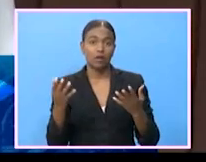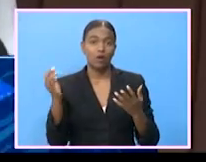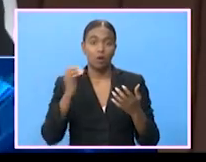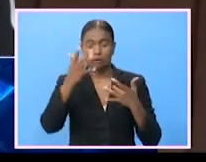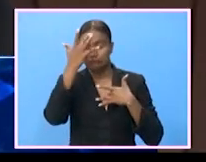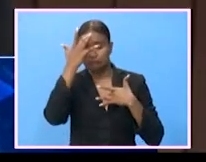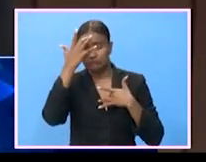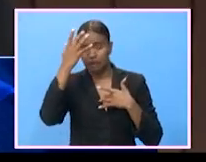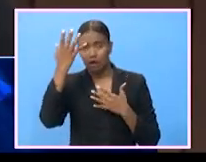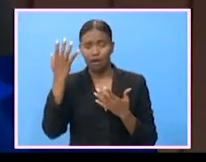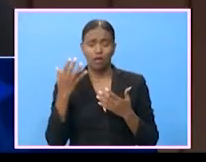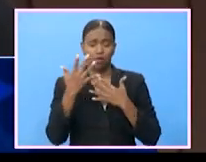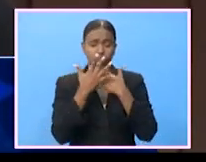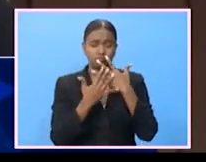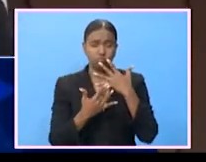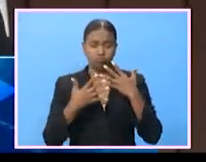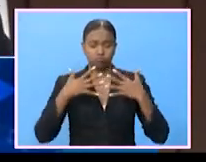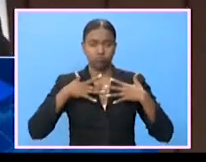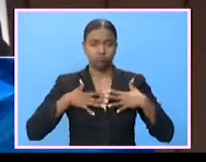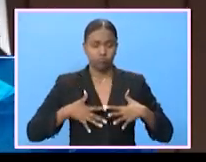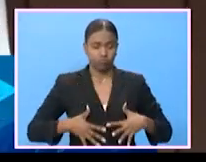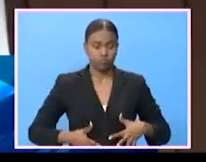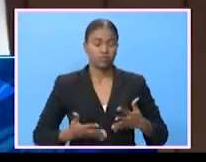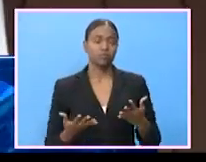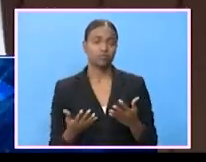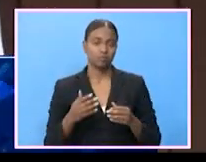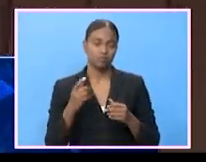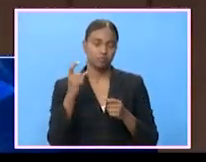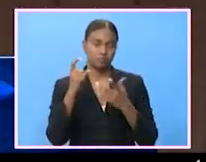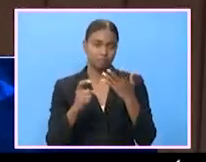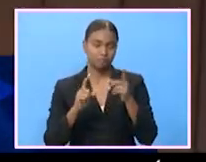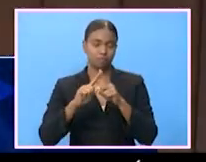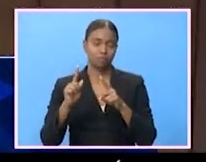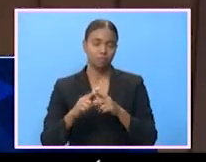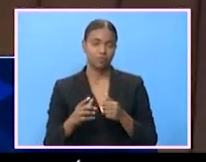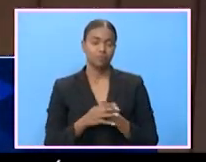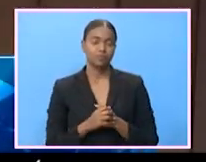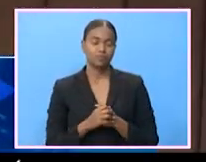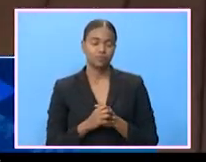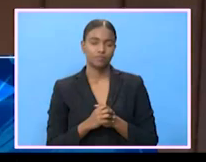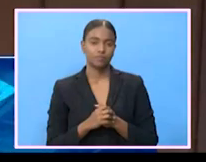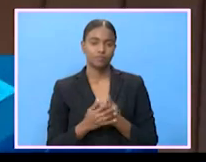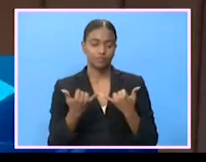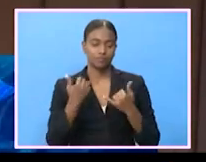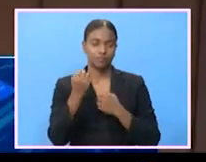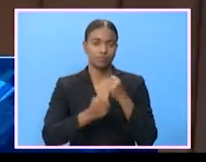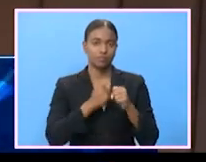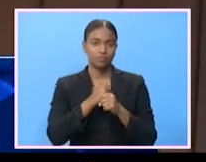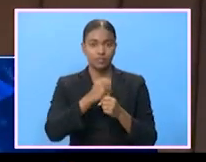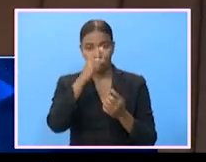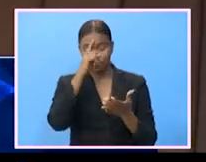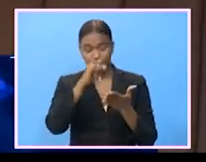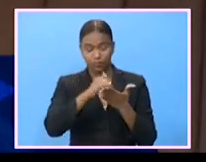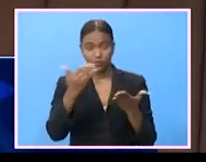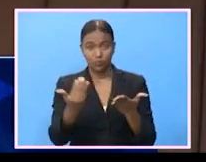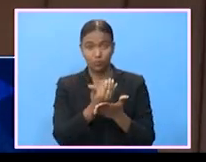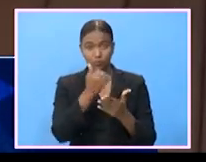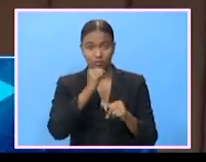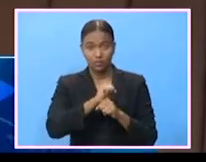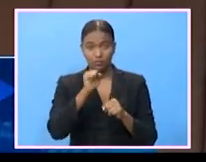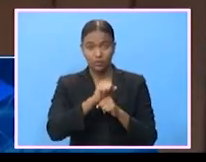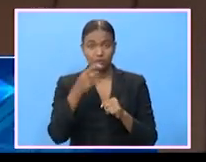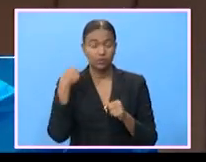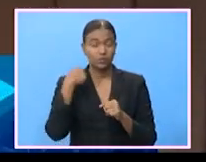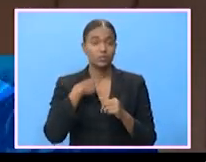al miocardio, insuficiencia renal crónica, entre otras condiciones. Este año, con esta nueva jornada, tenemos